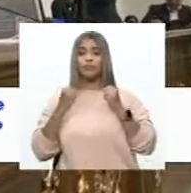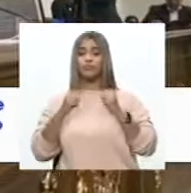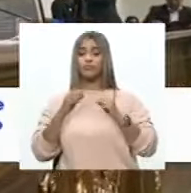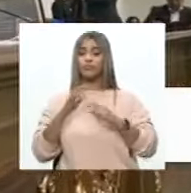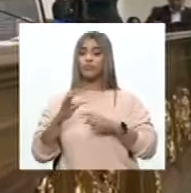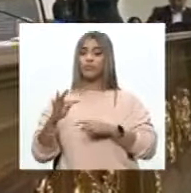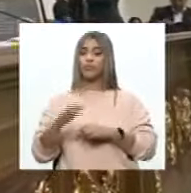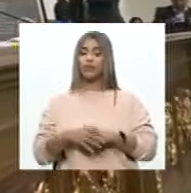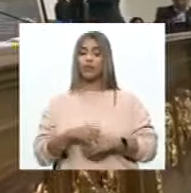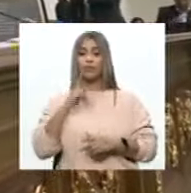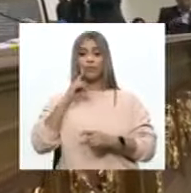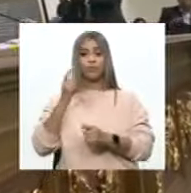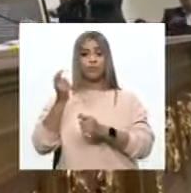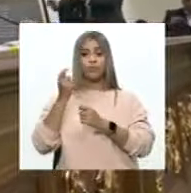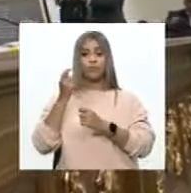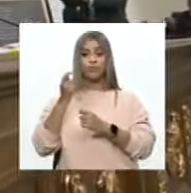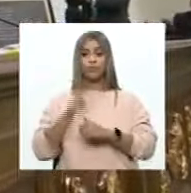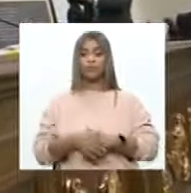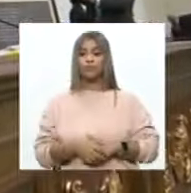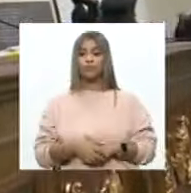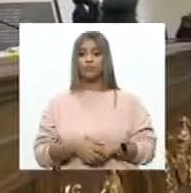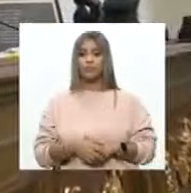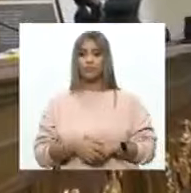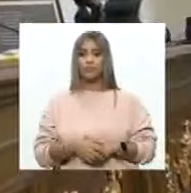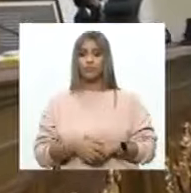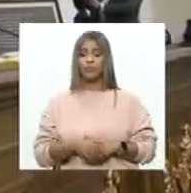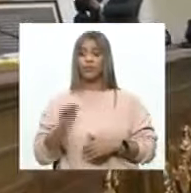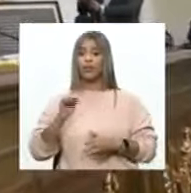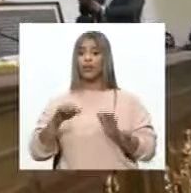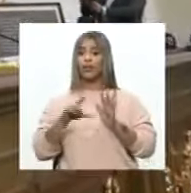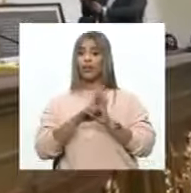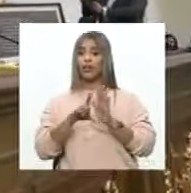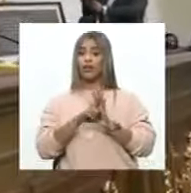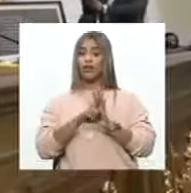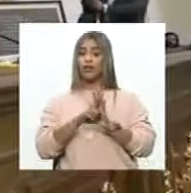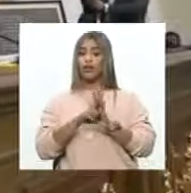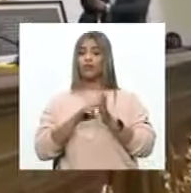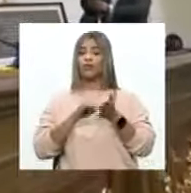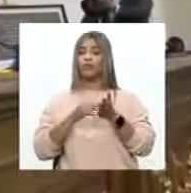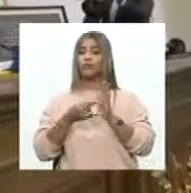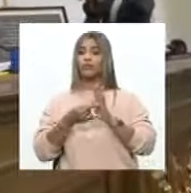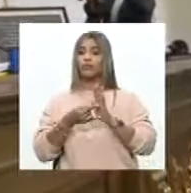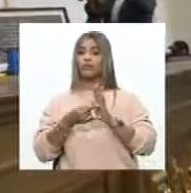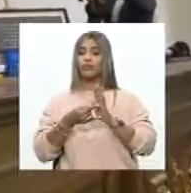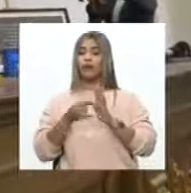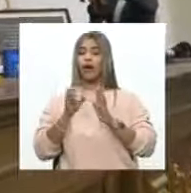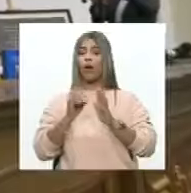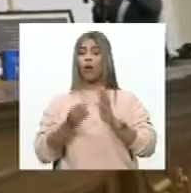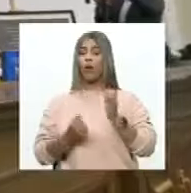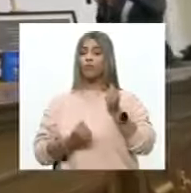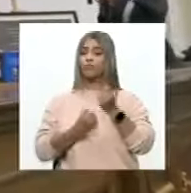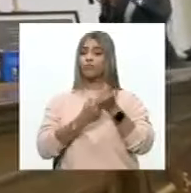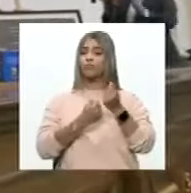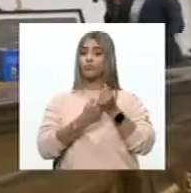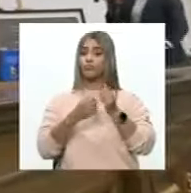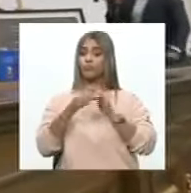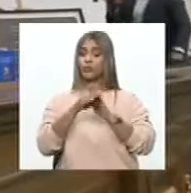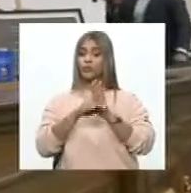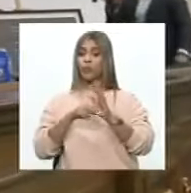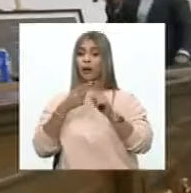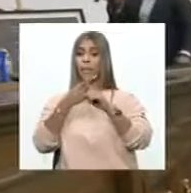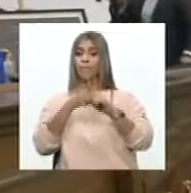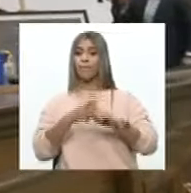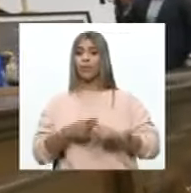fiscal. Recordemos que esta ley forma parte o alimenta los recursos del